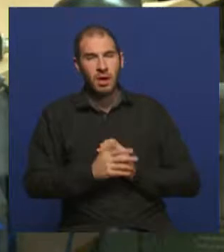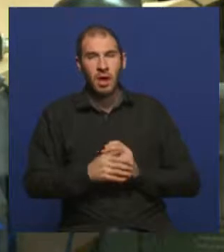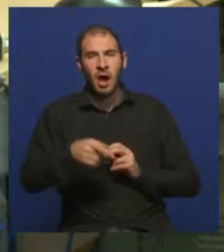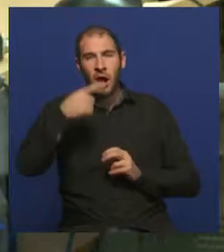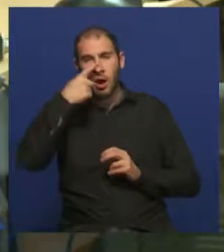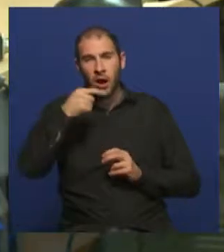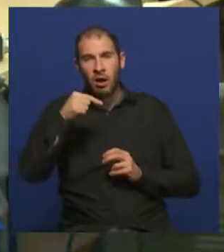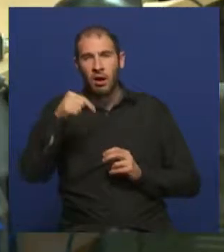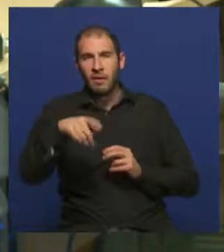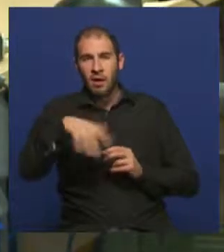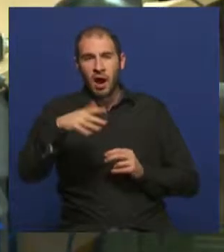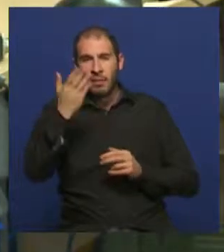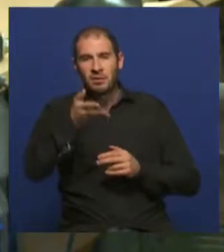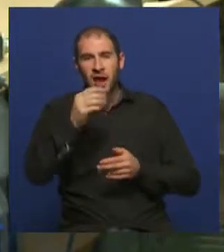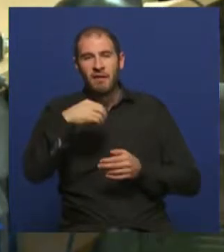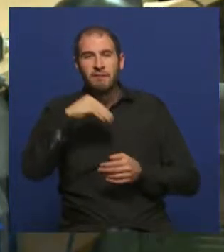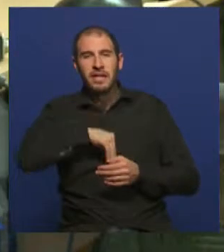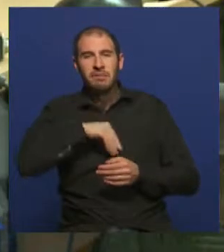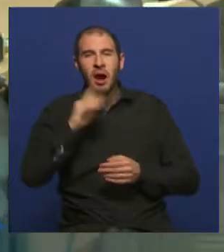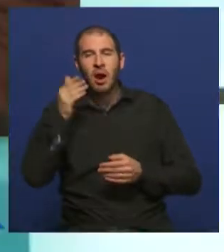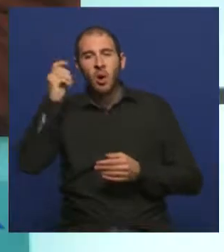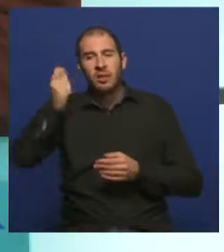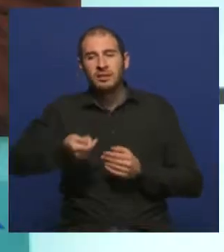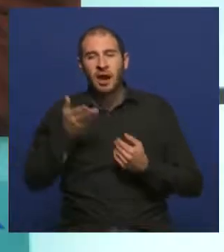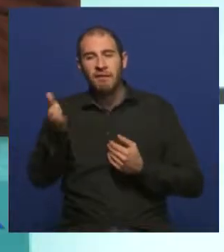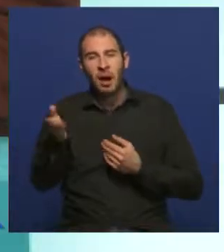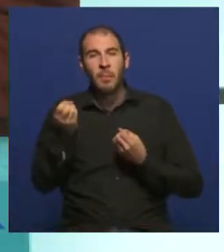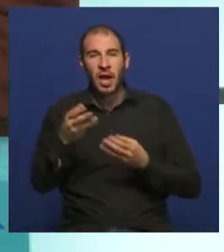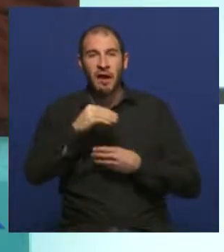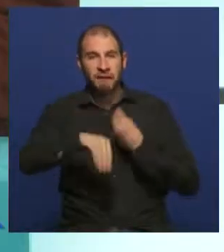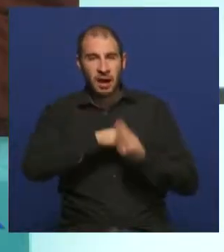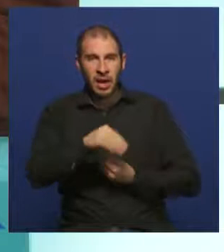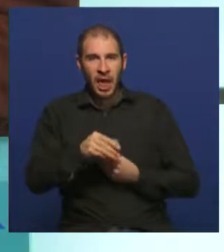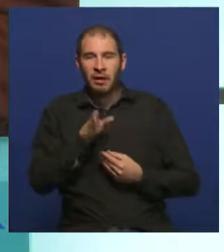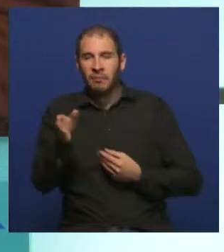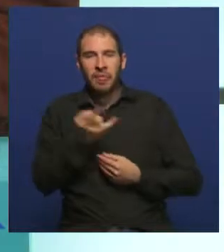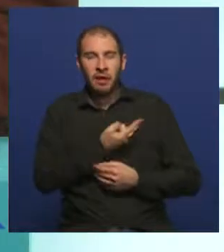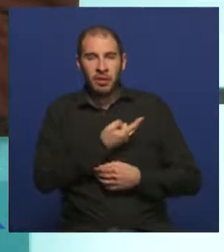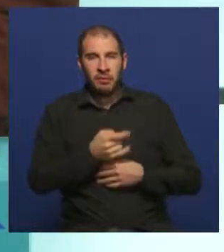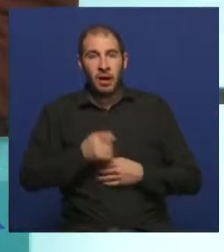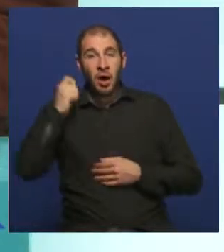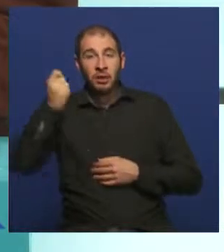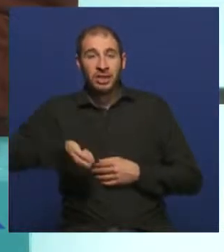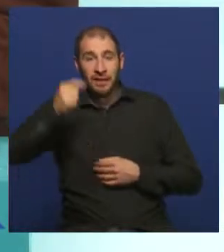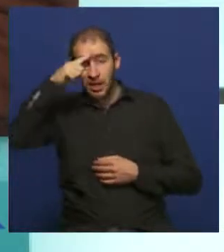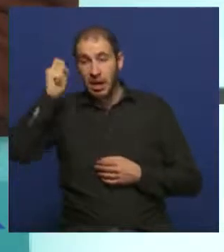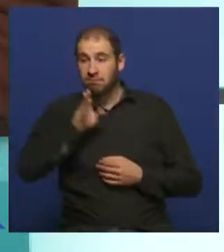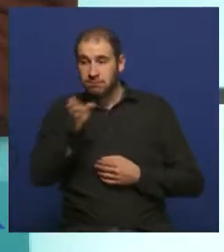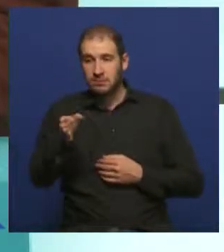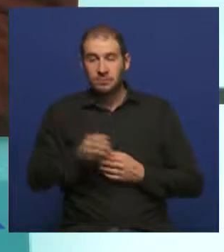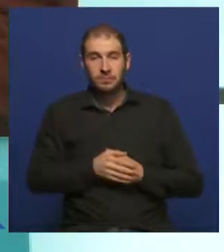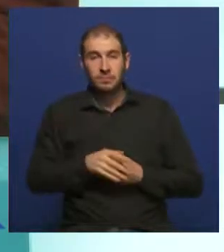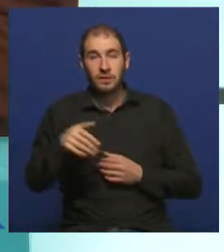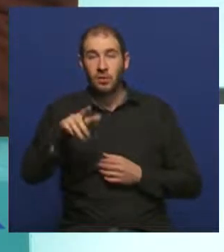último lugar donde recurren las víctimas, claro, la justicia. Claro. Porque los familiares, ¿a dónde fueron? A la justicia federal.